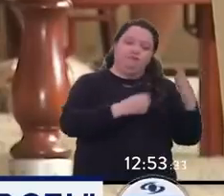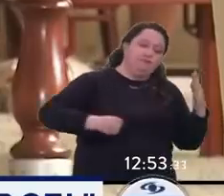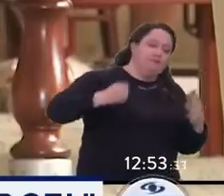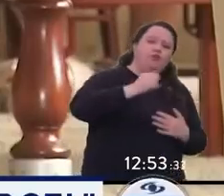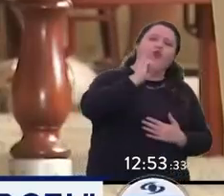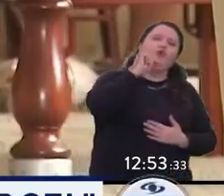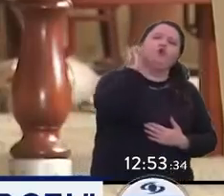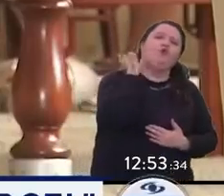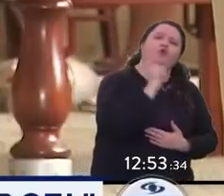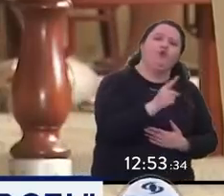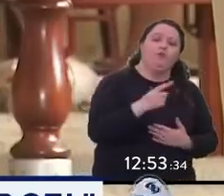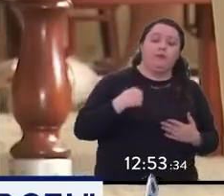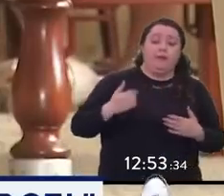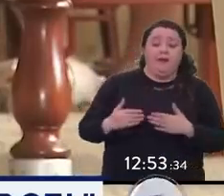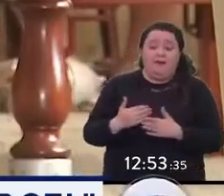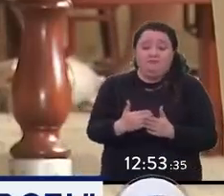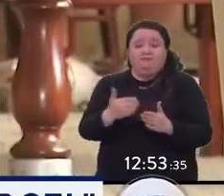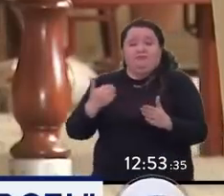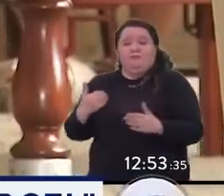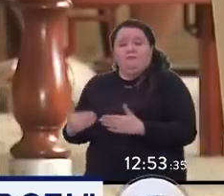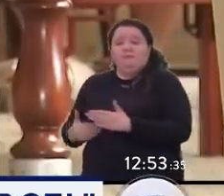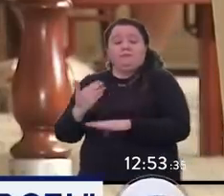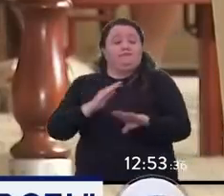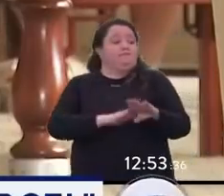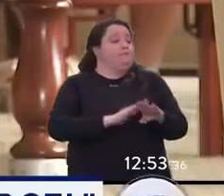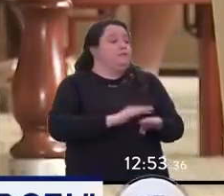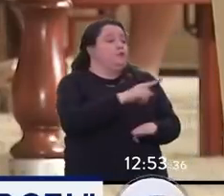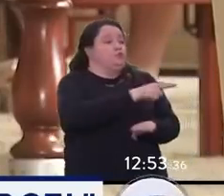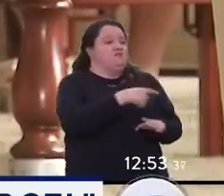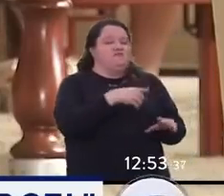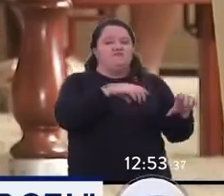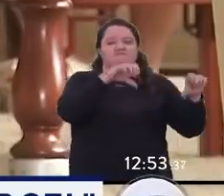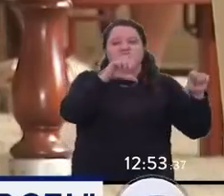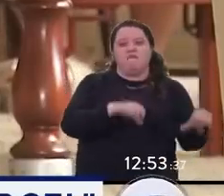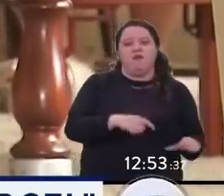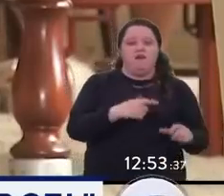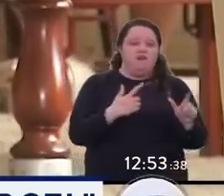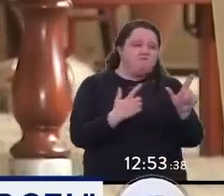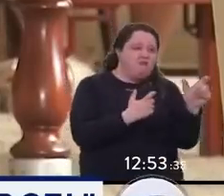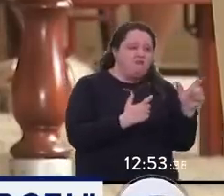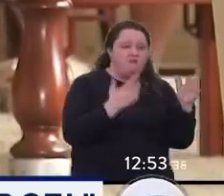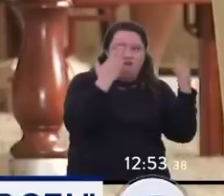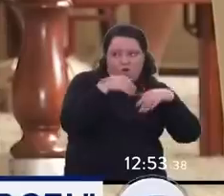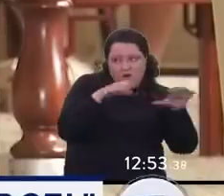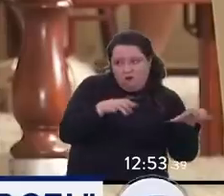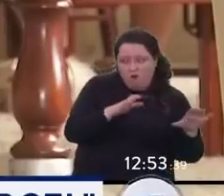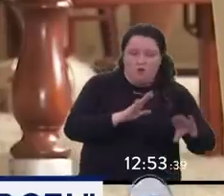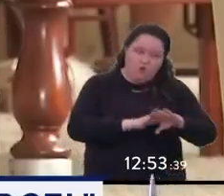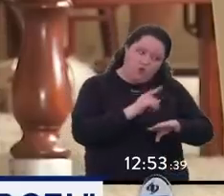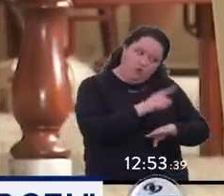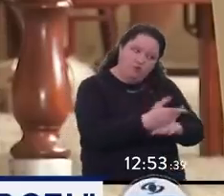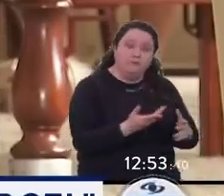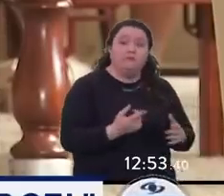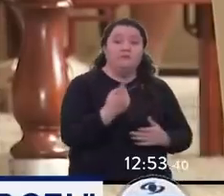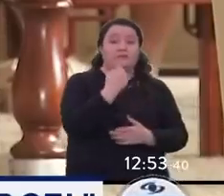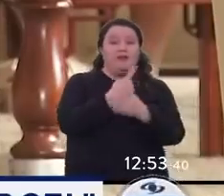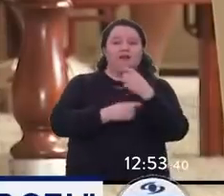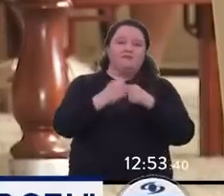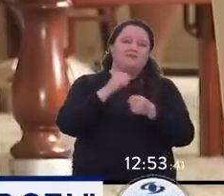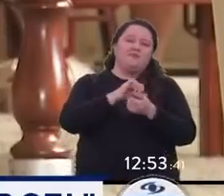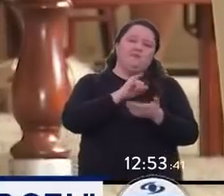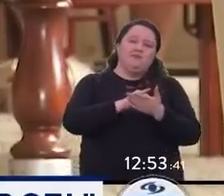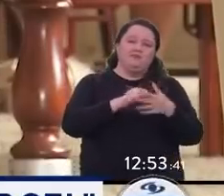porque desde el inicio les dijeron que eran vándalos, criminales y terroristas el año pasado en el estallido